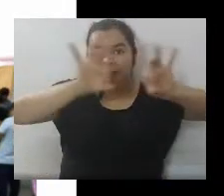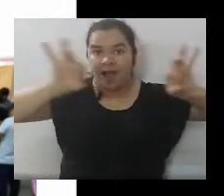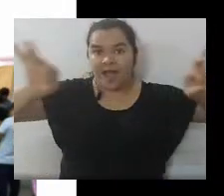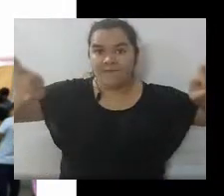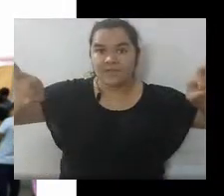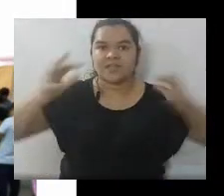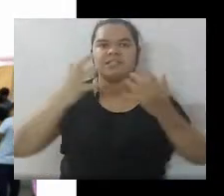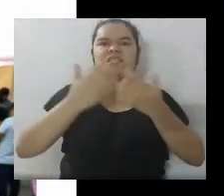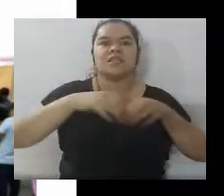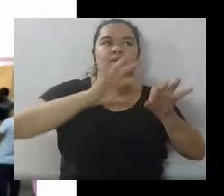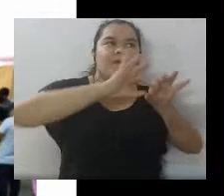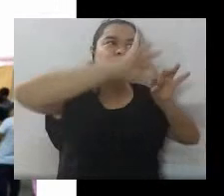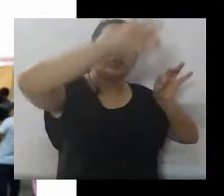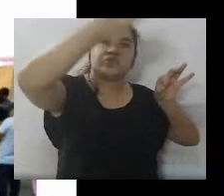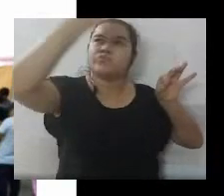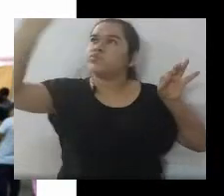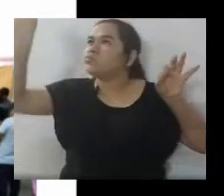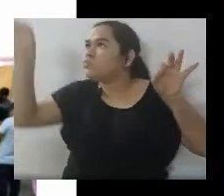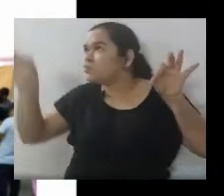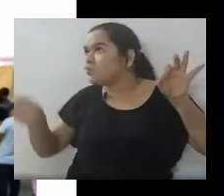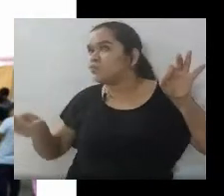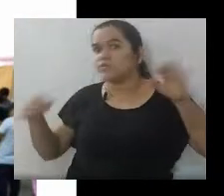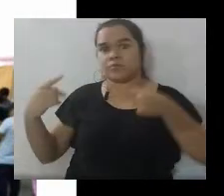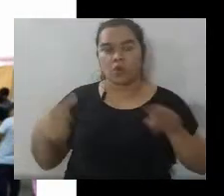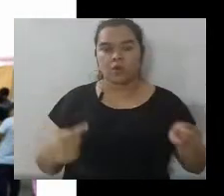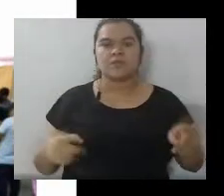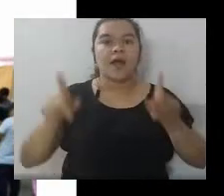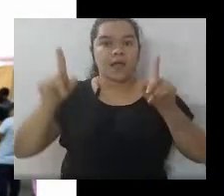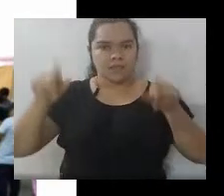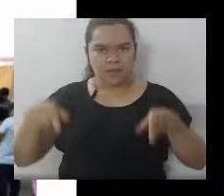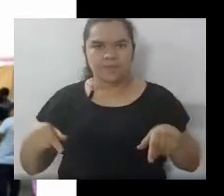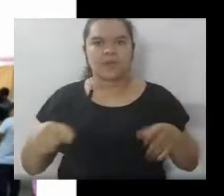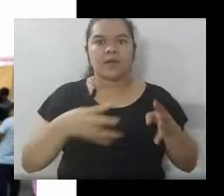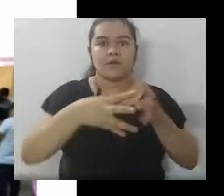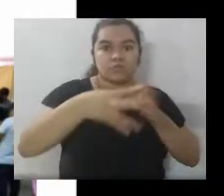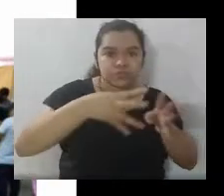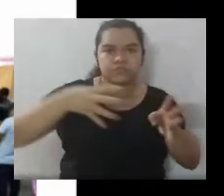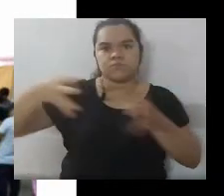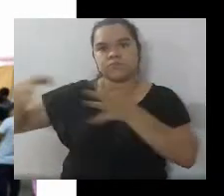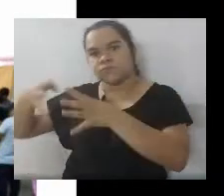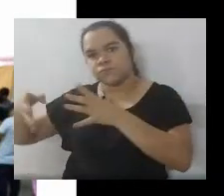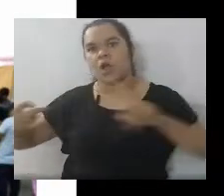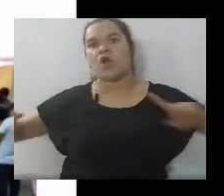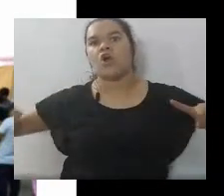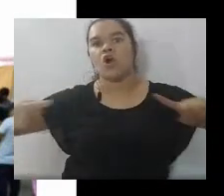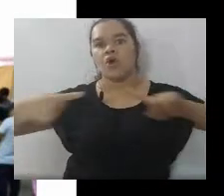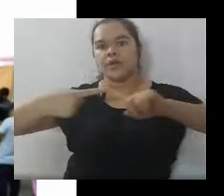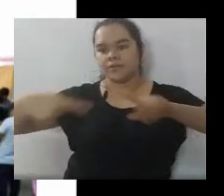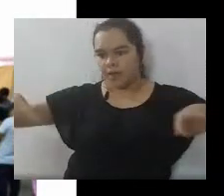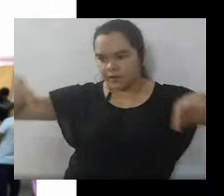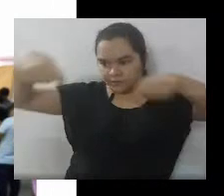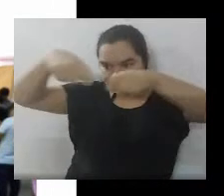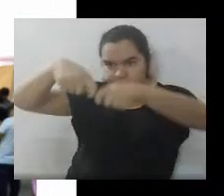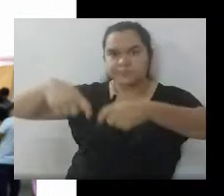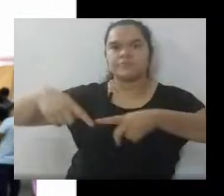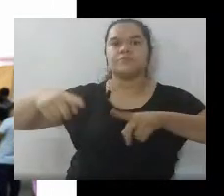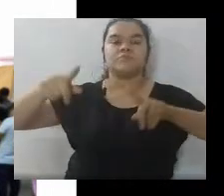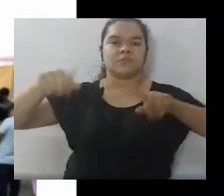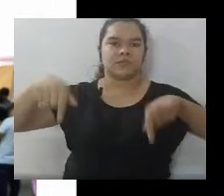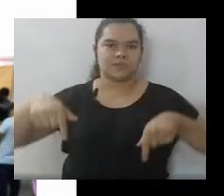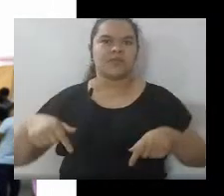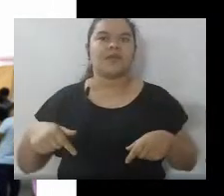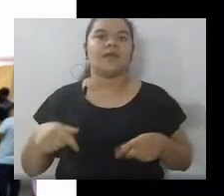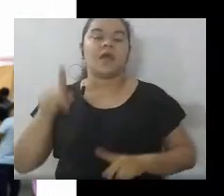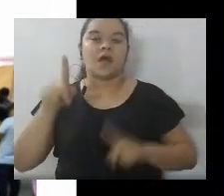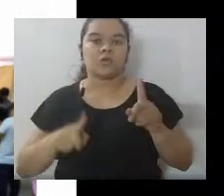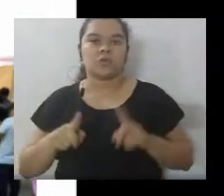cableado estructurado, de conectar equipos. Tenemos la posibilidad de contar con hardware que